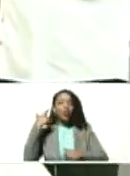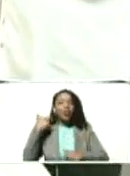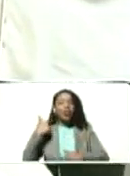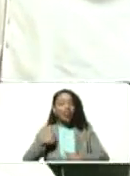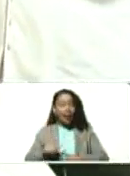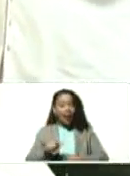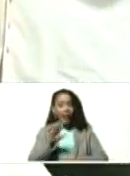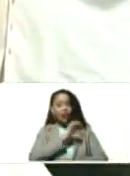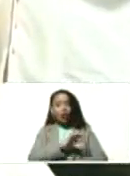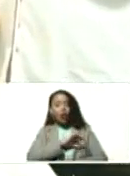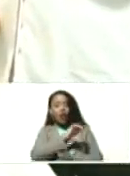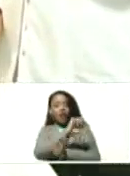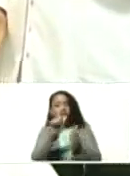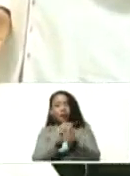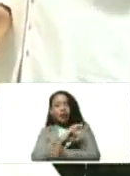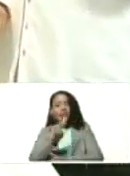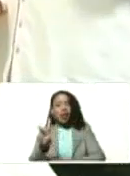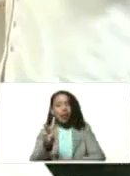señora vicepresidenta ejecutiva,